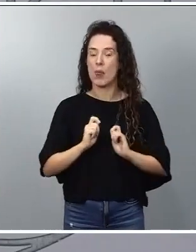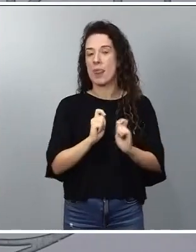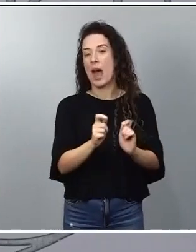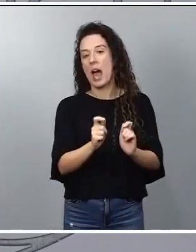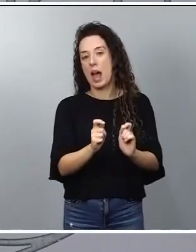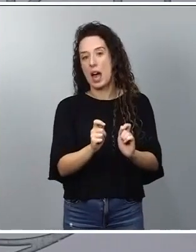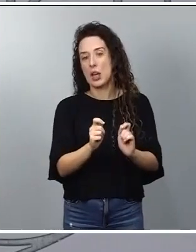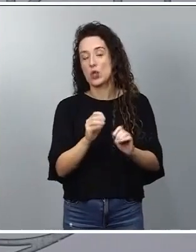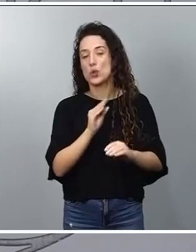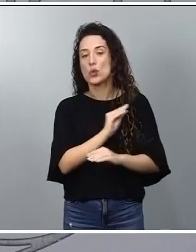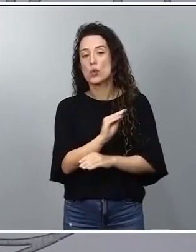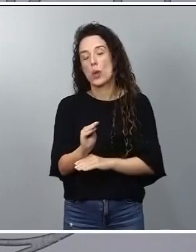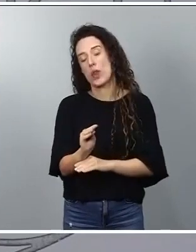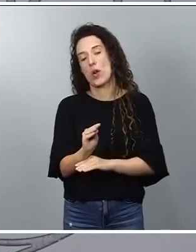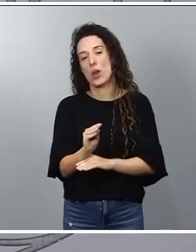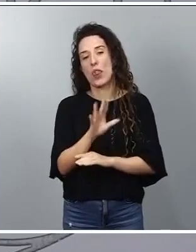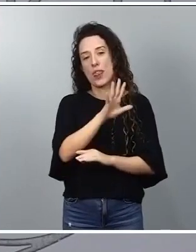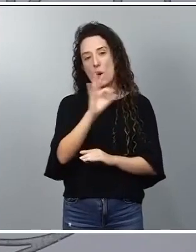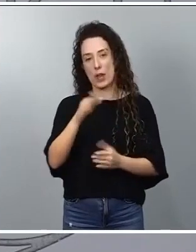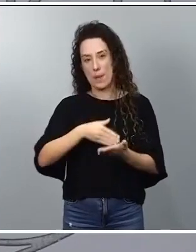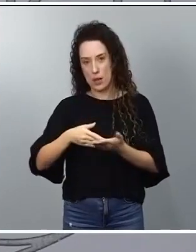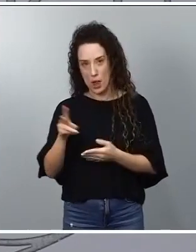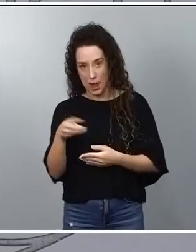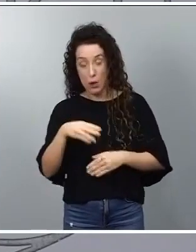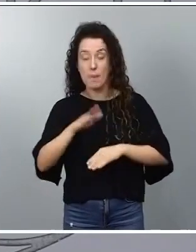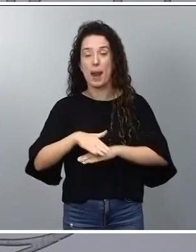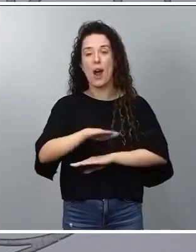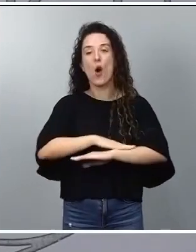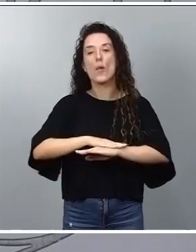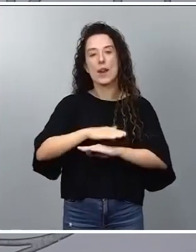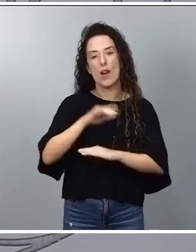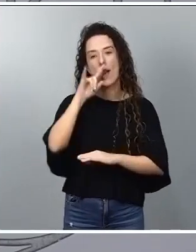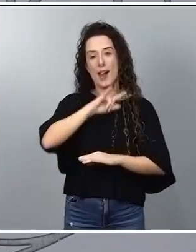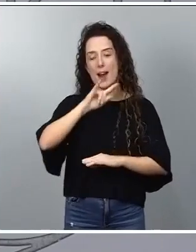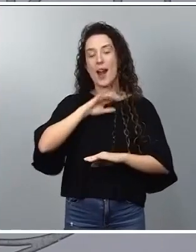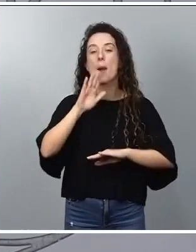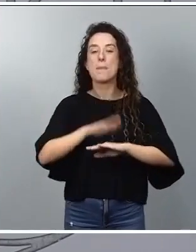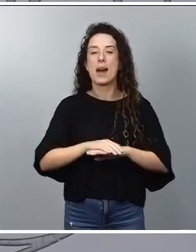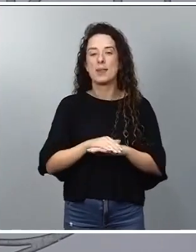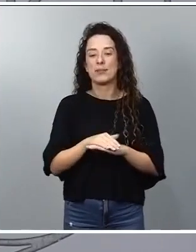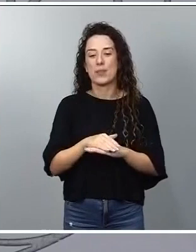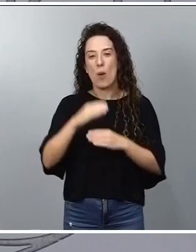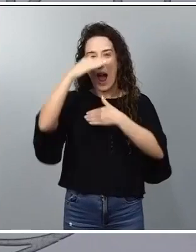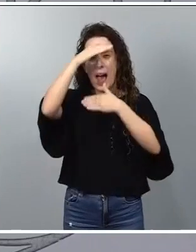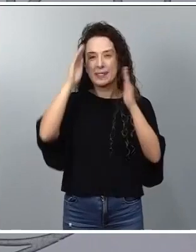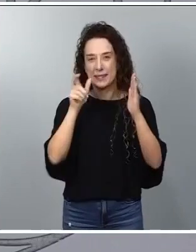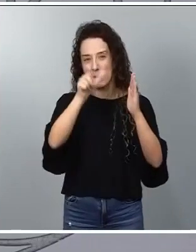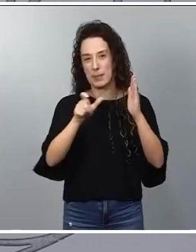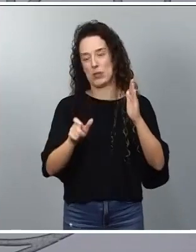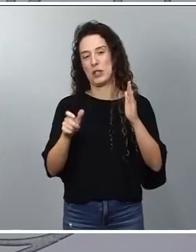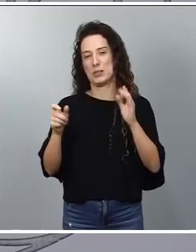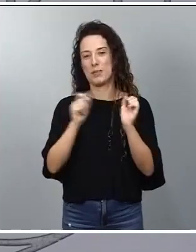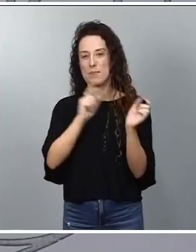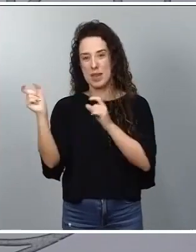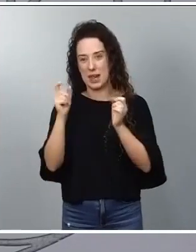primer lugar, de 50 millóns de euros para o goberno de Canarias para atender ás persoas migrantes que chegan á isla.